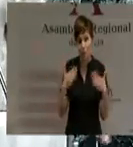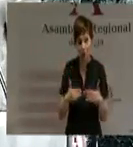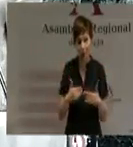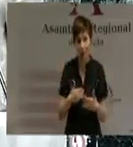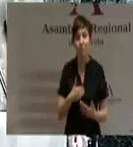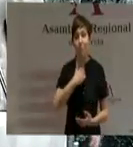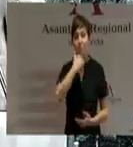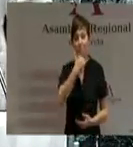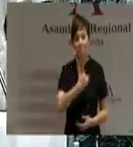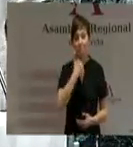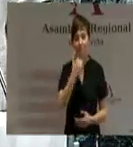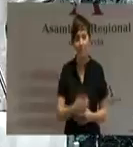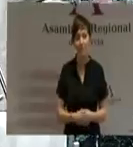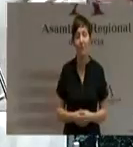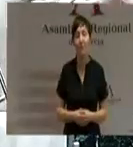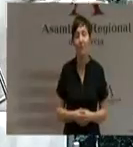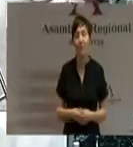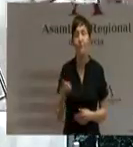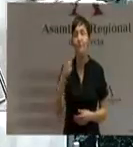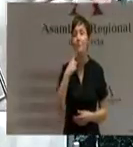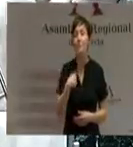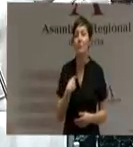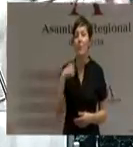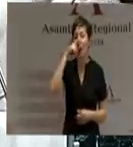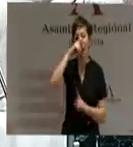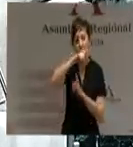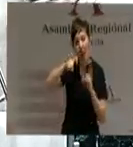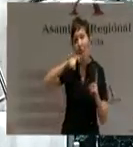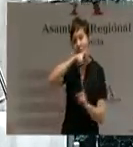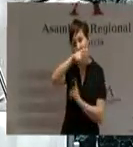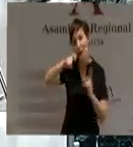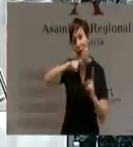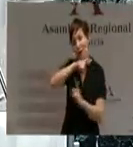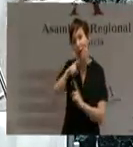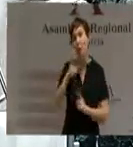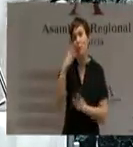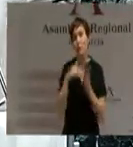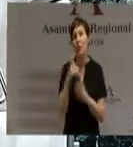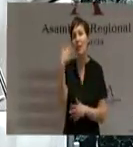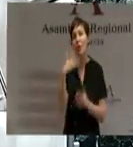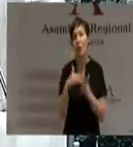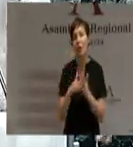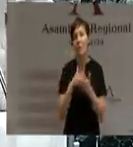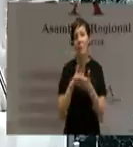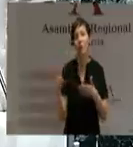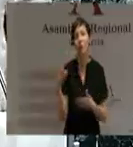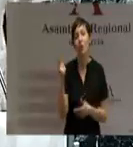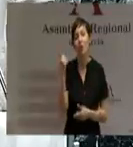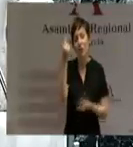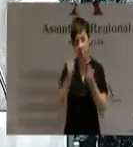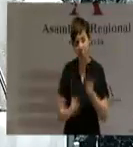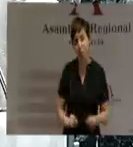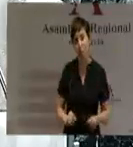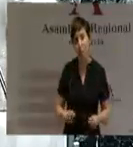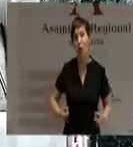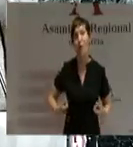más, usted ha venido a decir, todos los años teníamos 4.000, 5.000 millones de presupuesto y nos lo gastábamos. Bien,